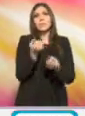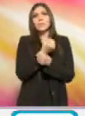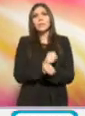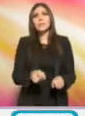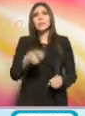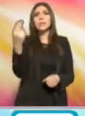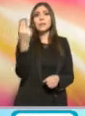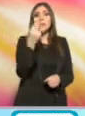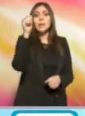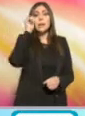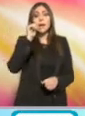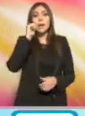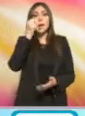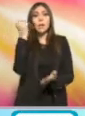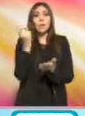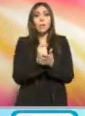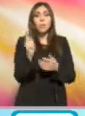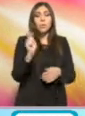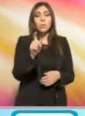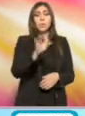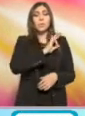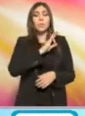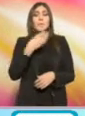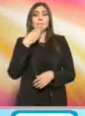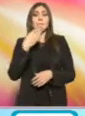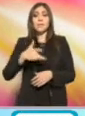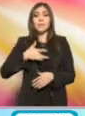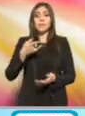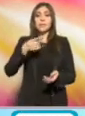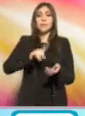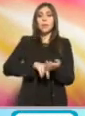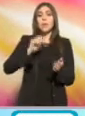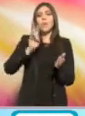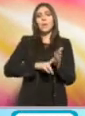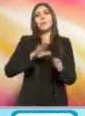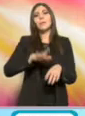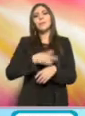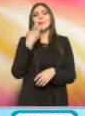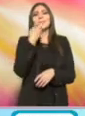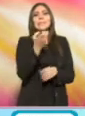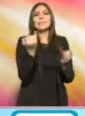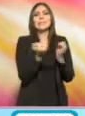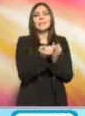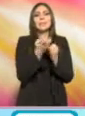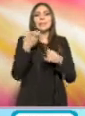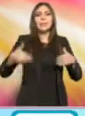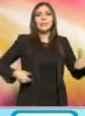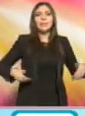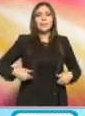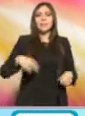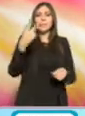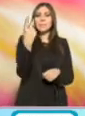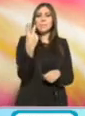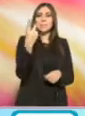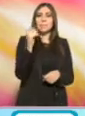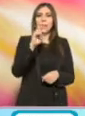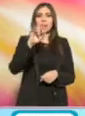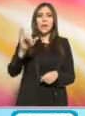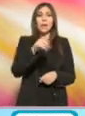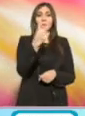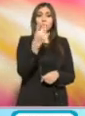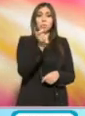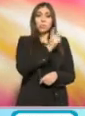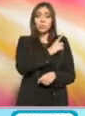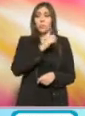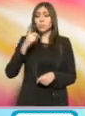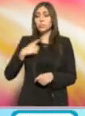a alguien para estar bien o para valer, ¿no? Exactamente. Entonces, y justamente esta pareja no solo están solos,